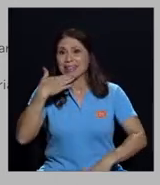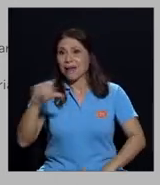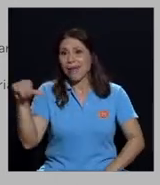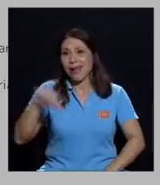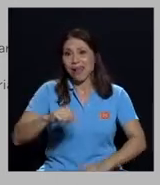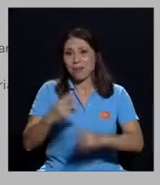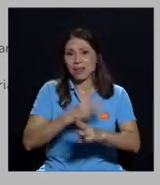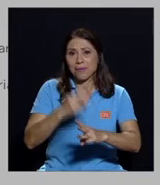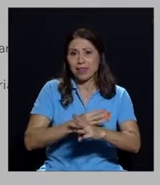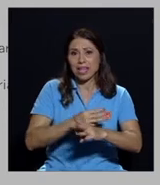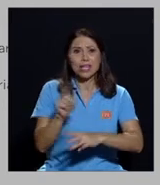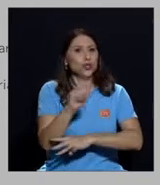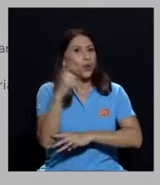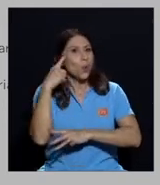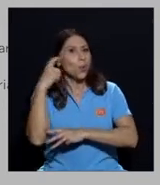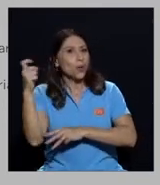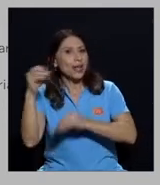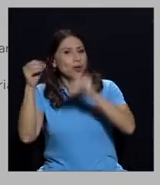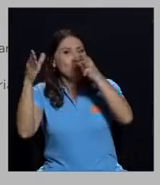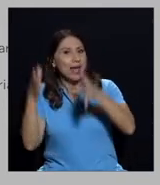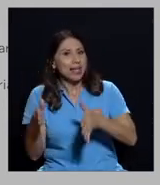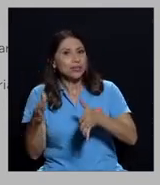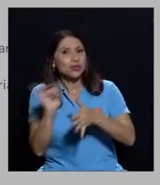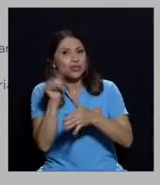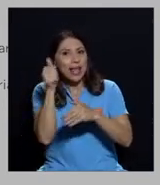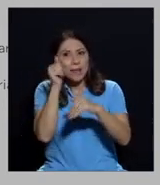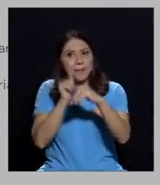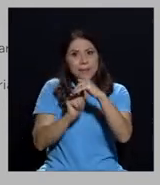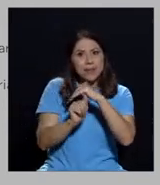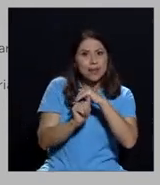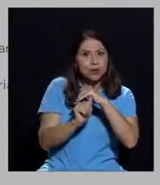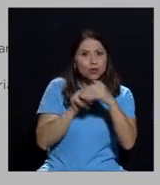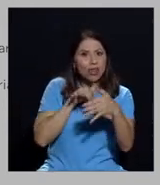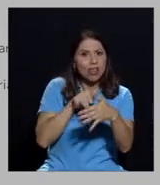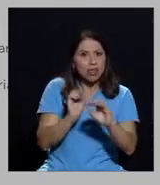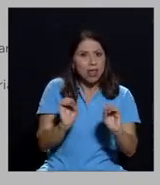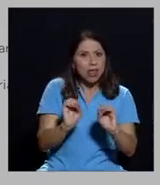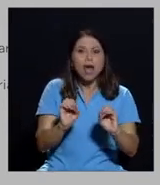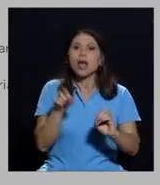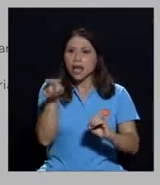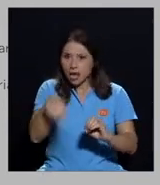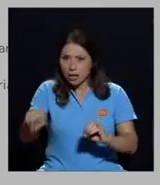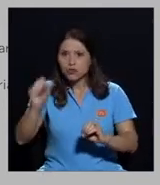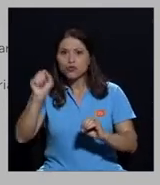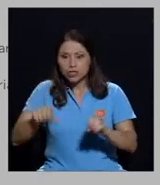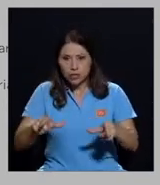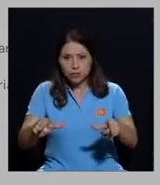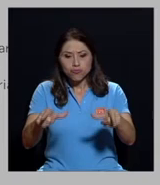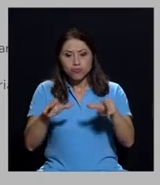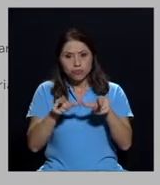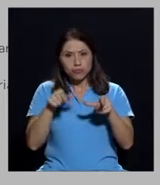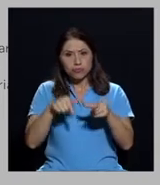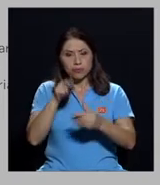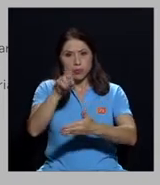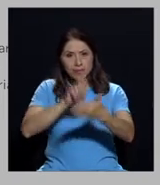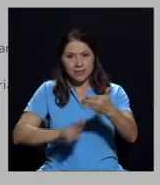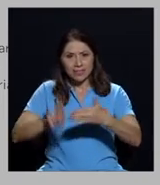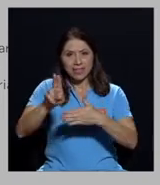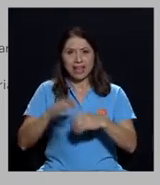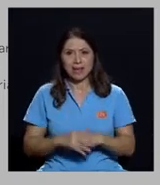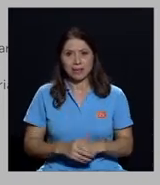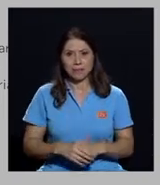maestros sean los empíricos información son maestros titulados con formación universitaria déjeme pasar a la